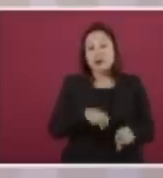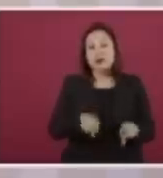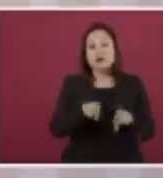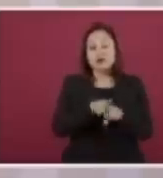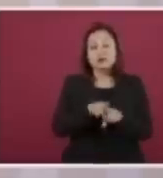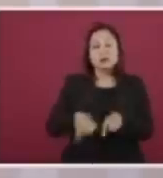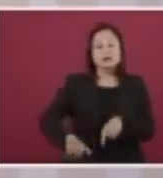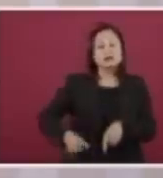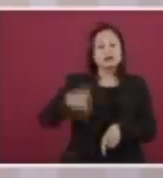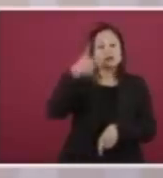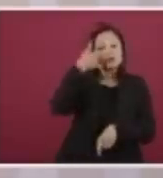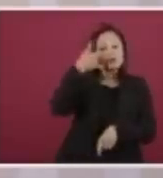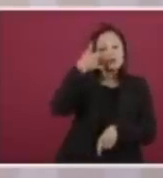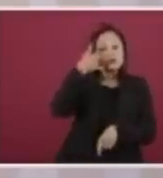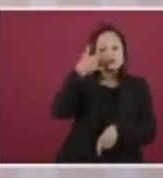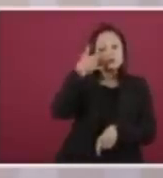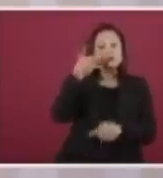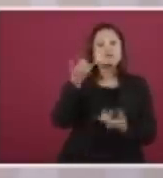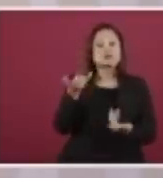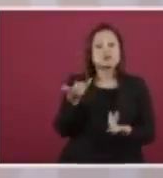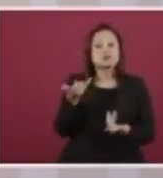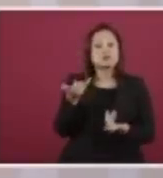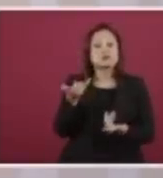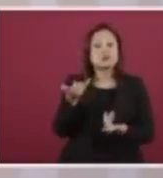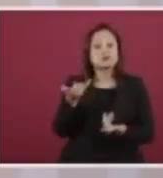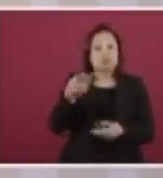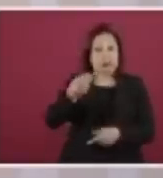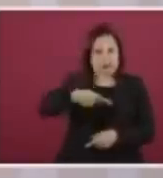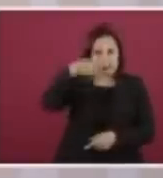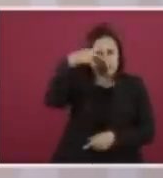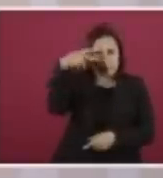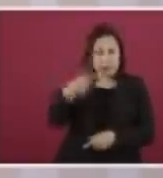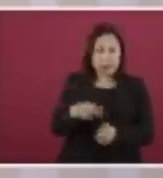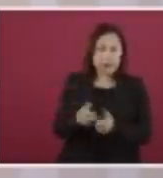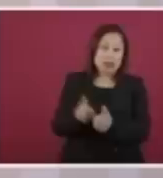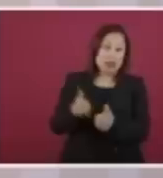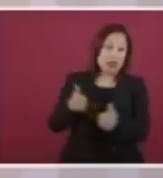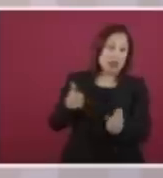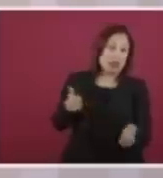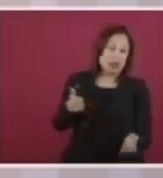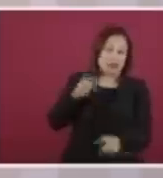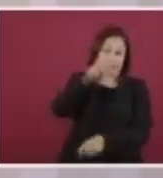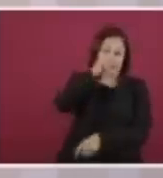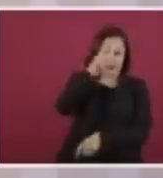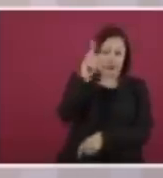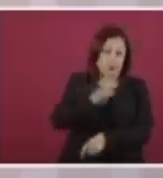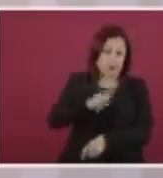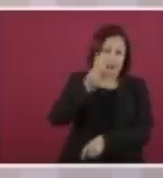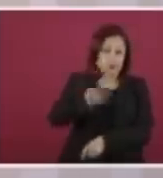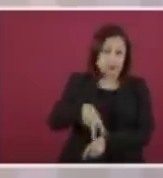celular, móvil. Es de los países más atrasados del mundo.